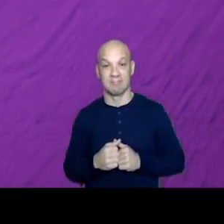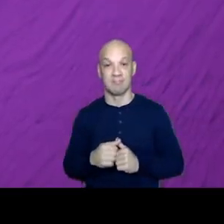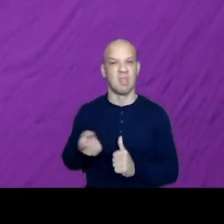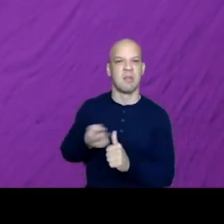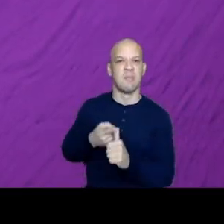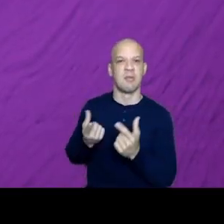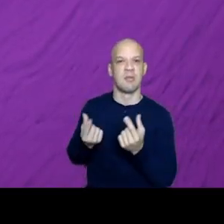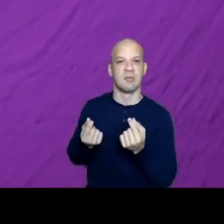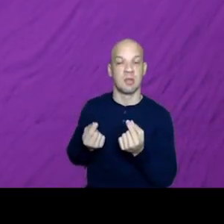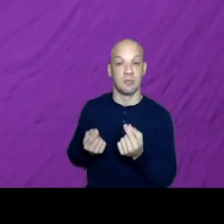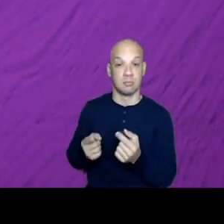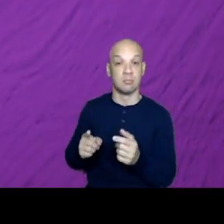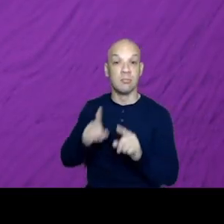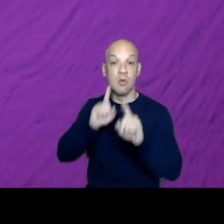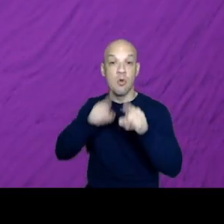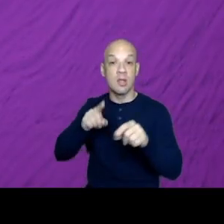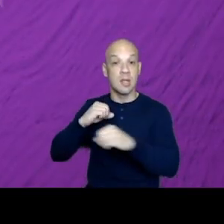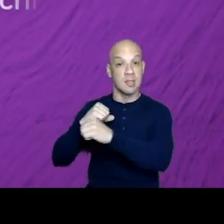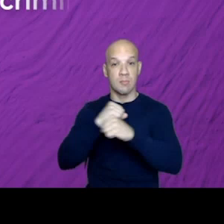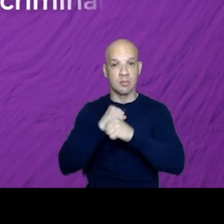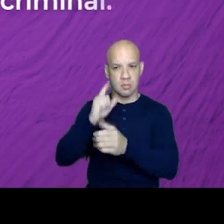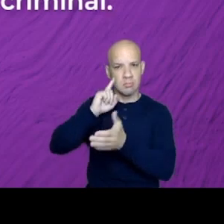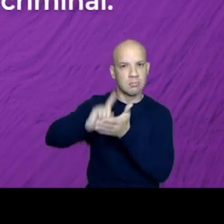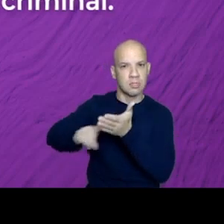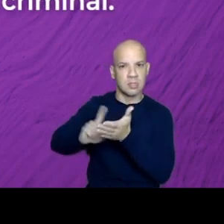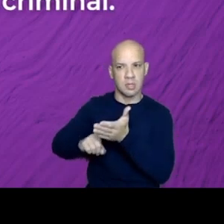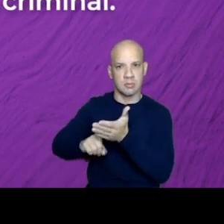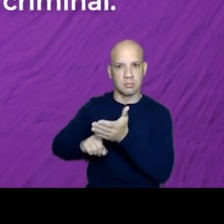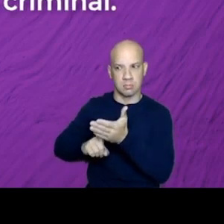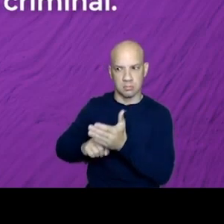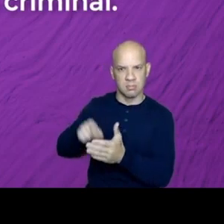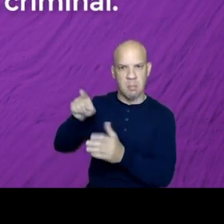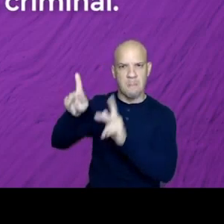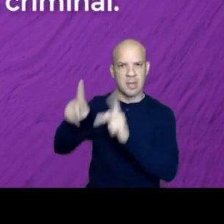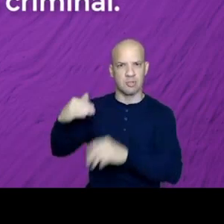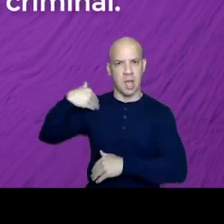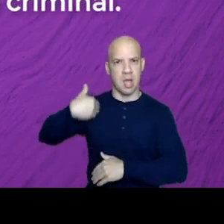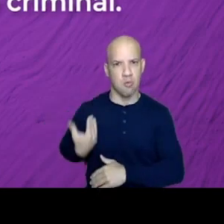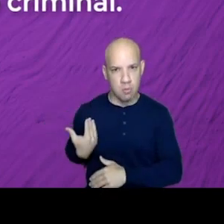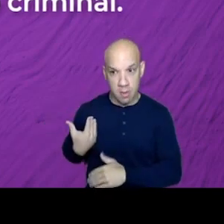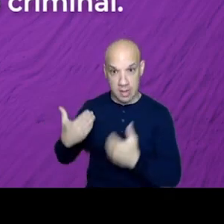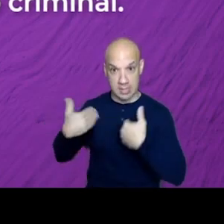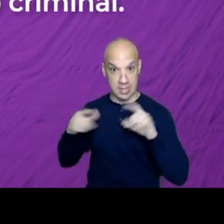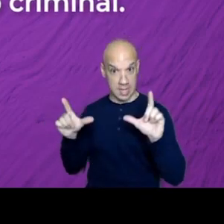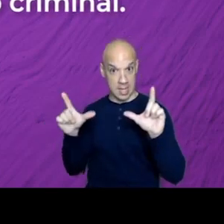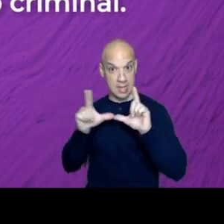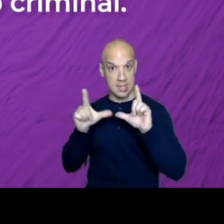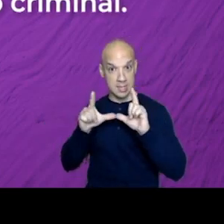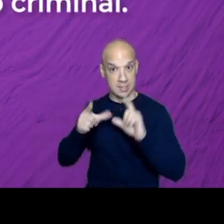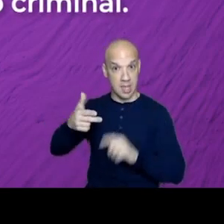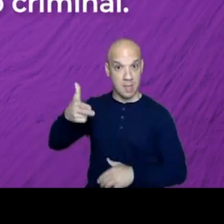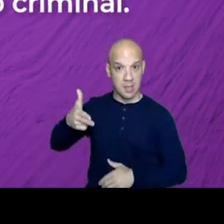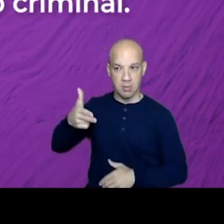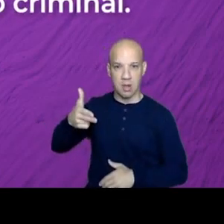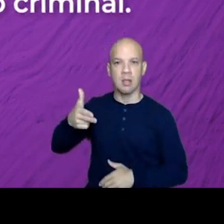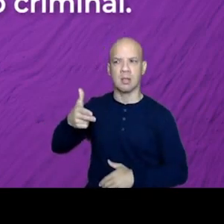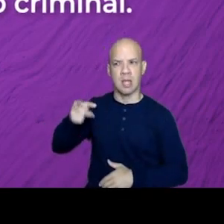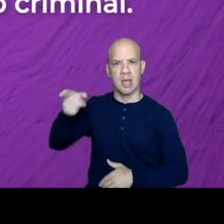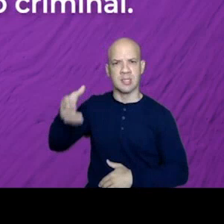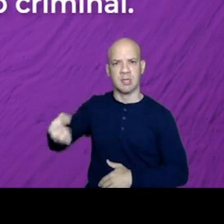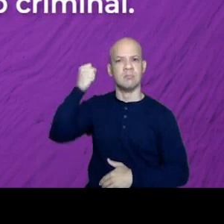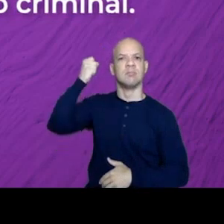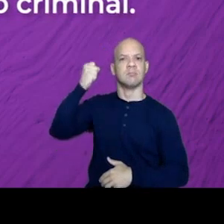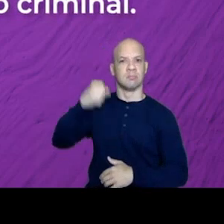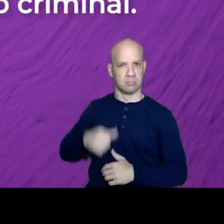en primera instancia registramos las órdenes de protección luego se verifica si la parte peticionada tiene licencia de armas y de tener